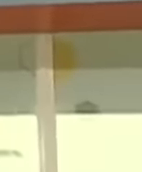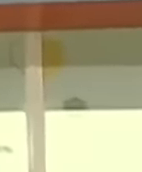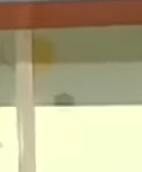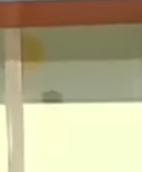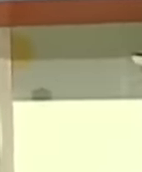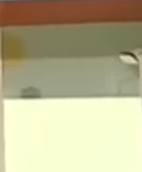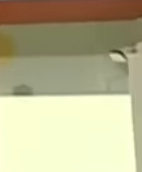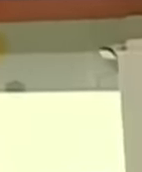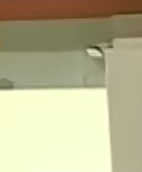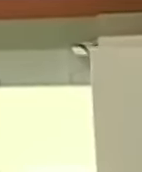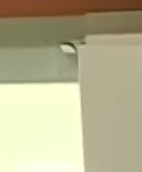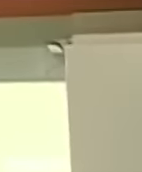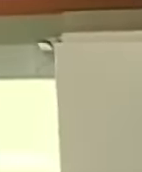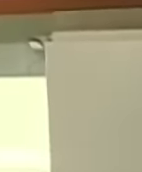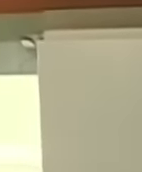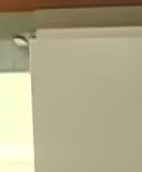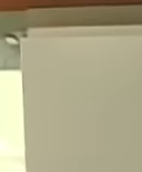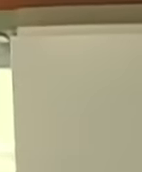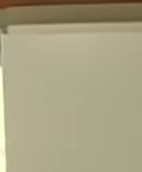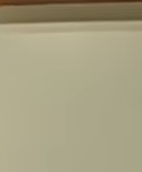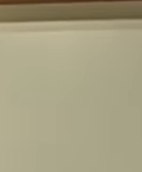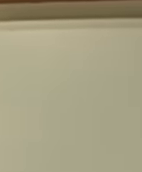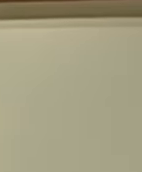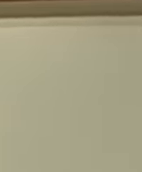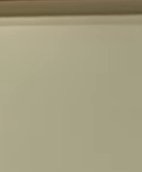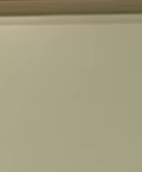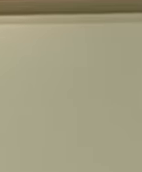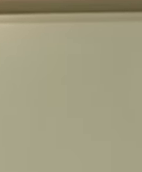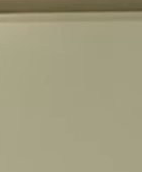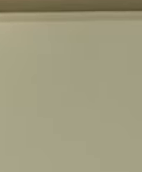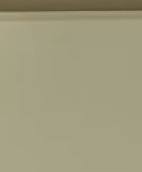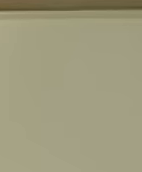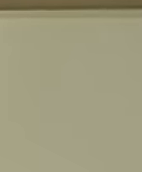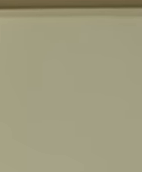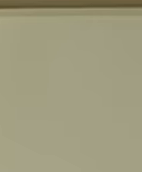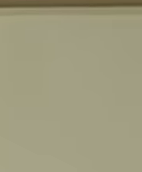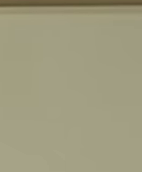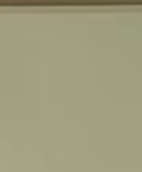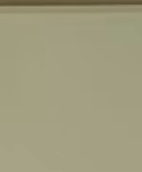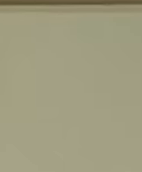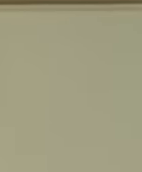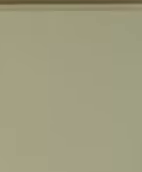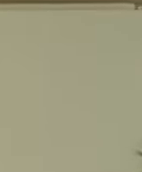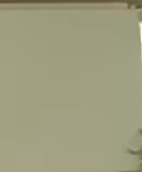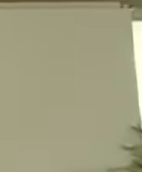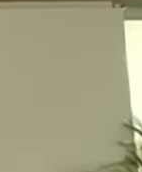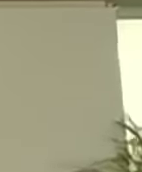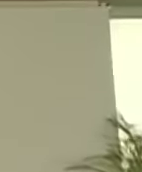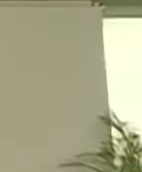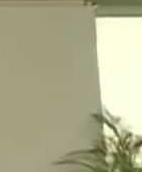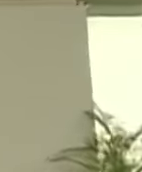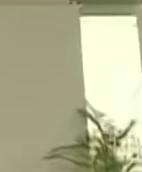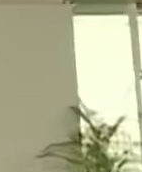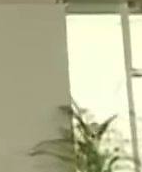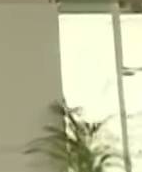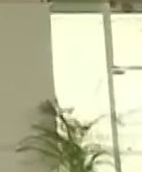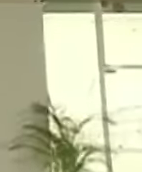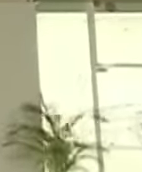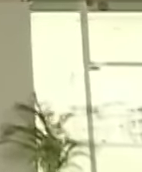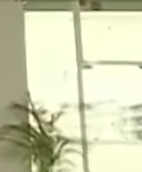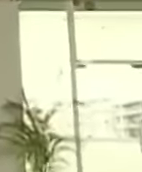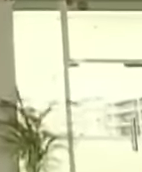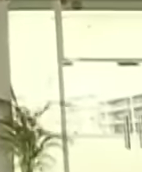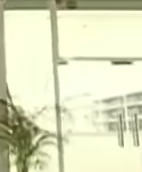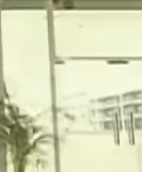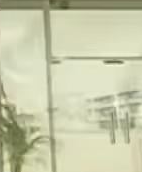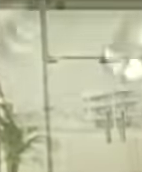través del punto y círculo, quienes tendrán un acceso directo a la salud. Y destacar también que se van